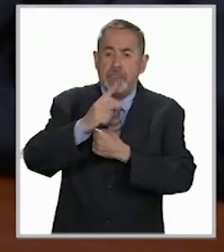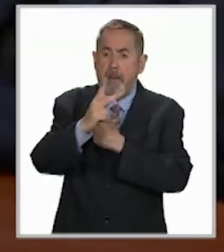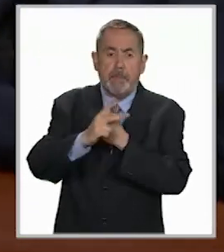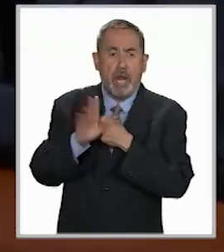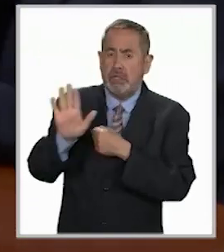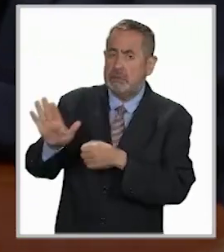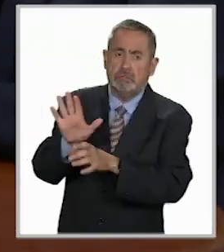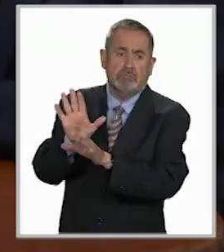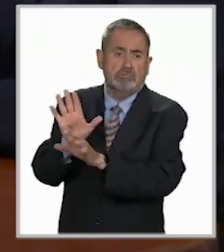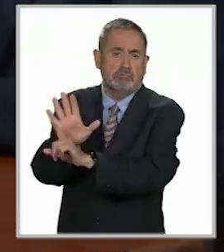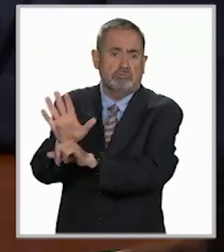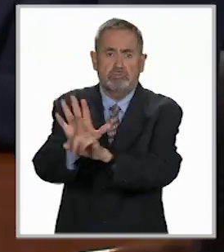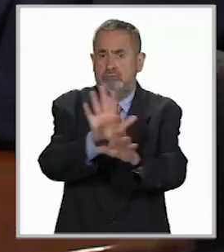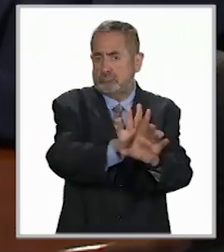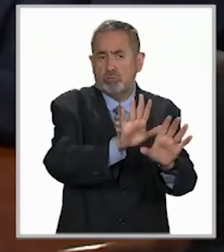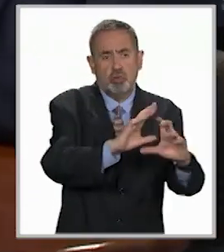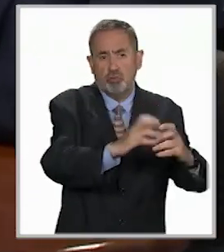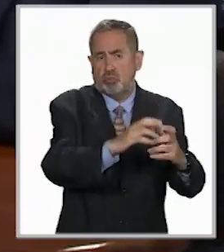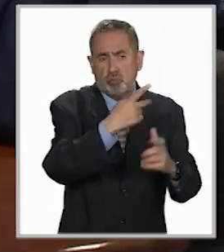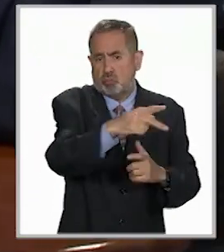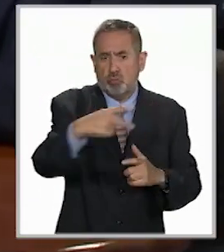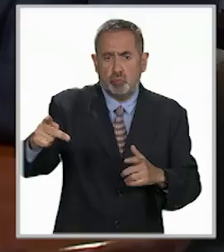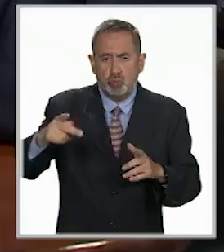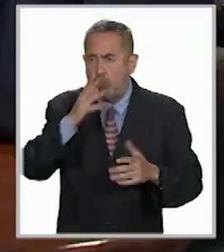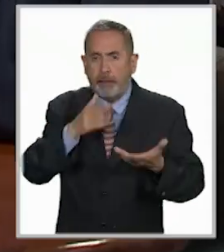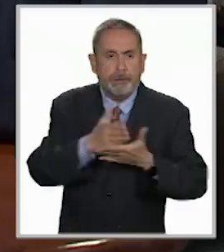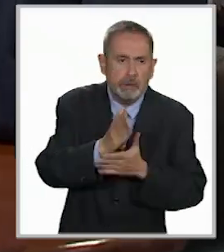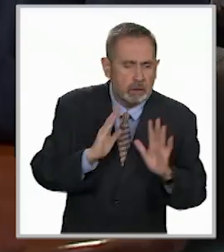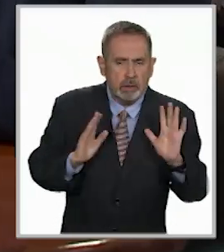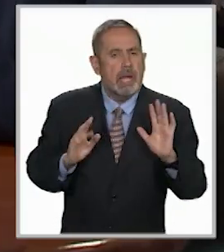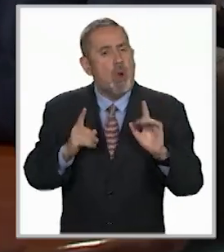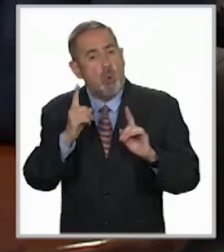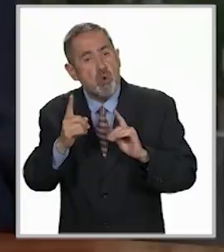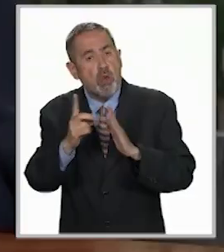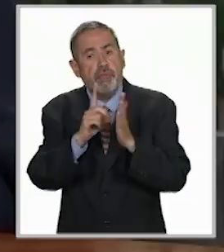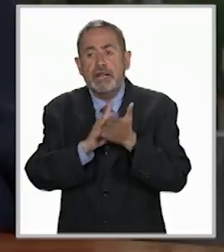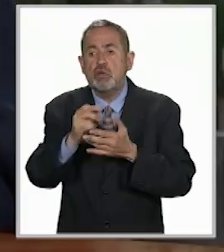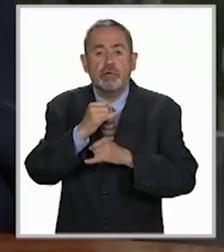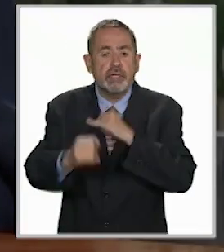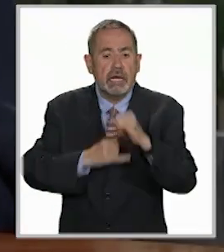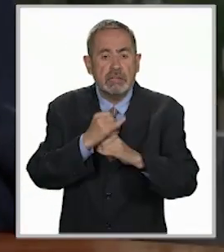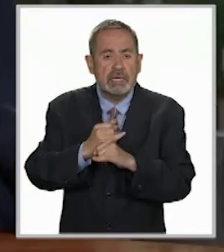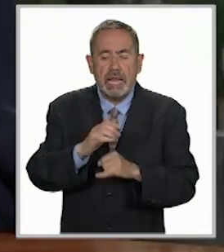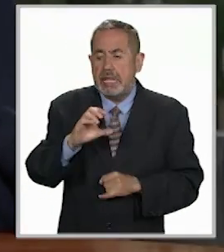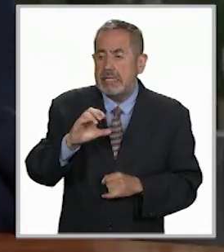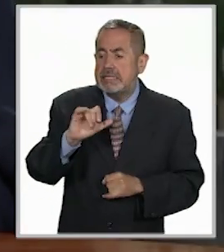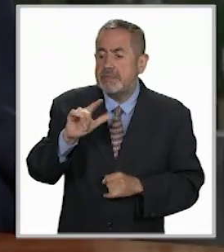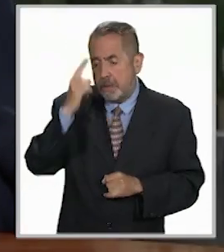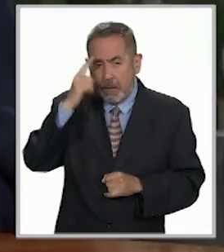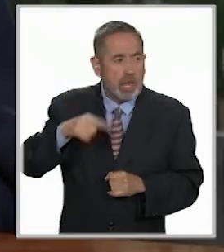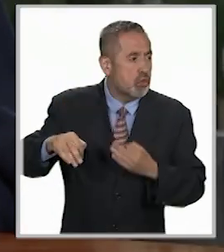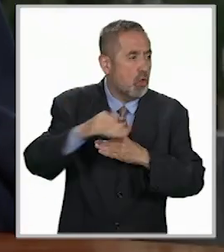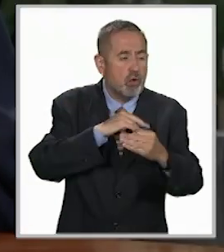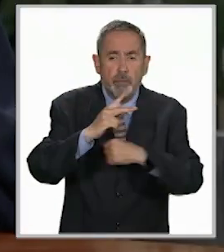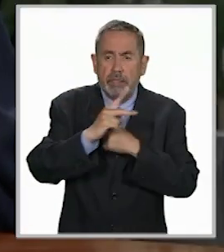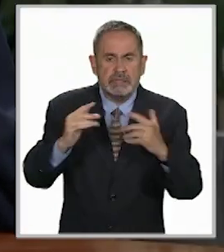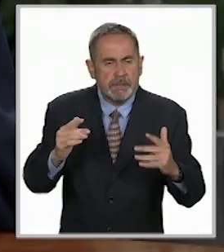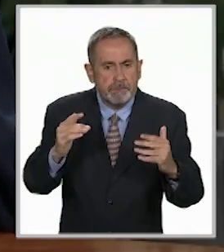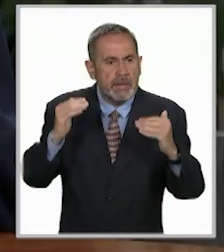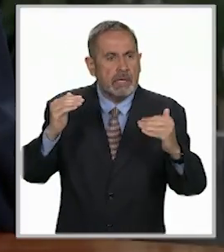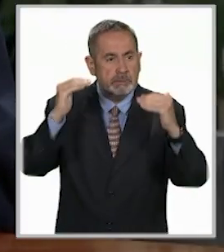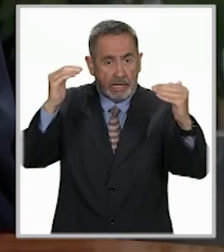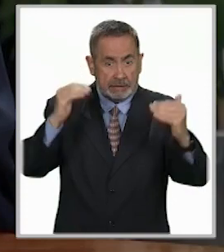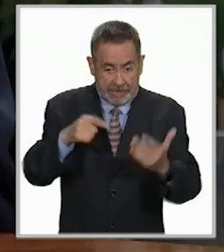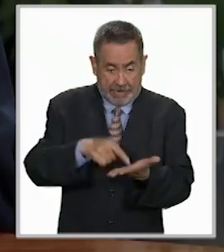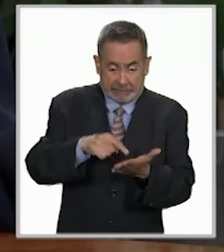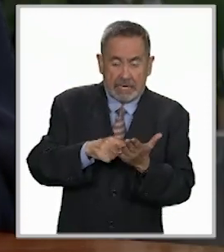tienen autonomía para regular sus propios asuntos internos. Ahora, sí, el derecho internacional es un derecho civilizatorio, pero también es un